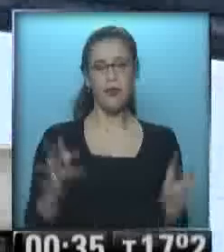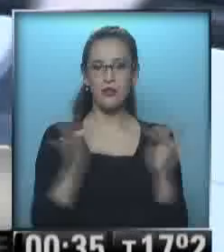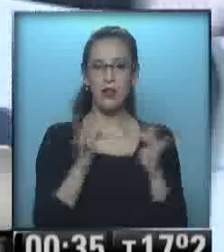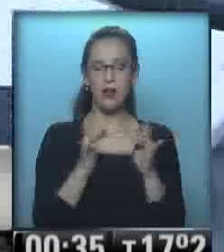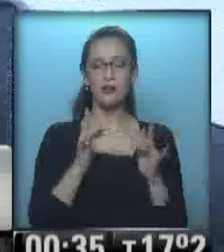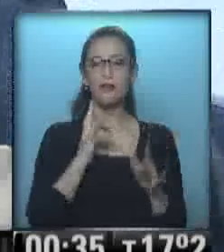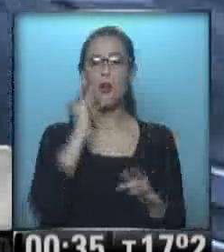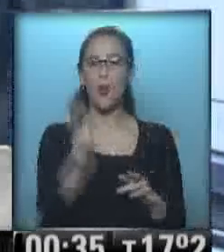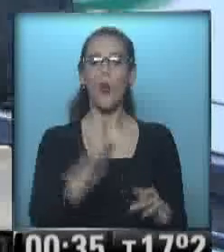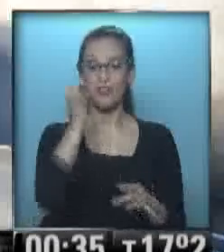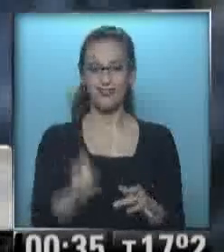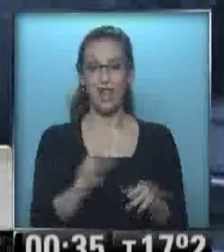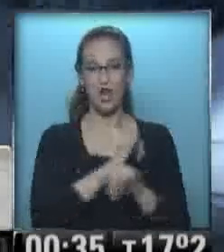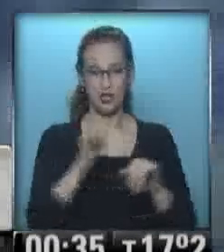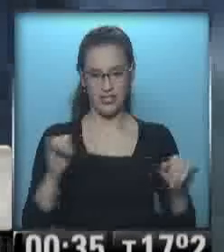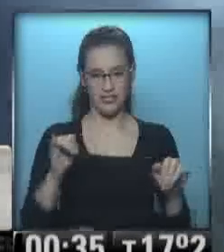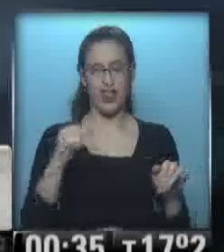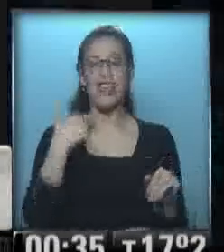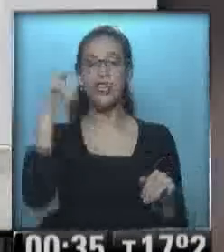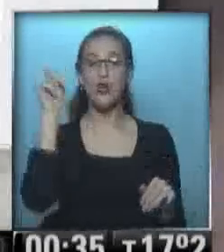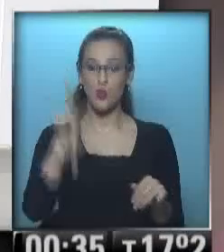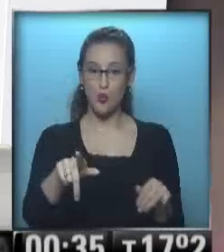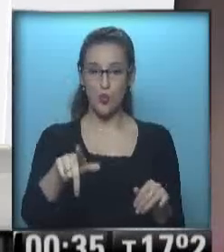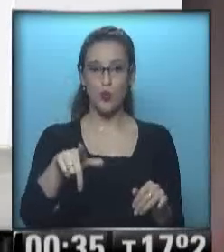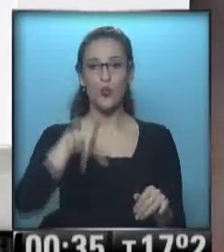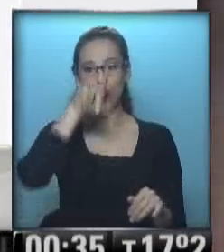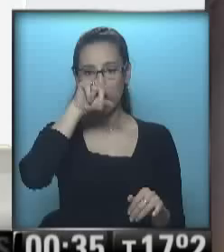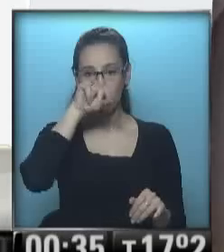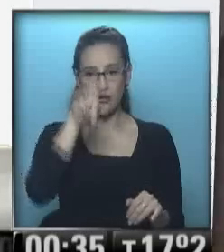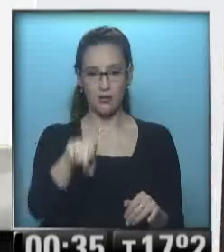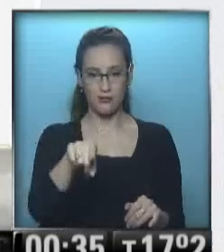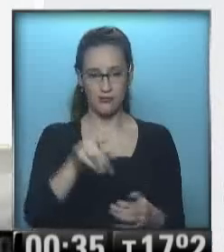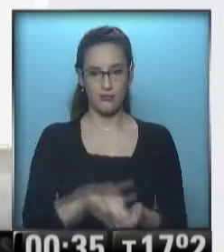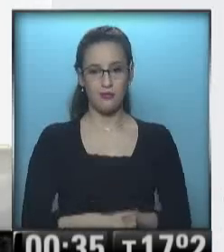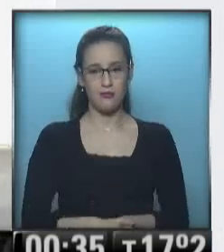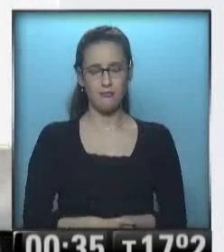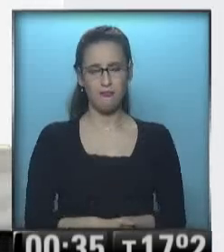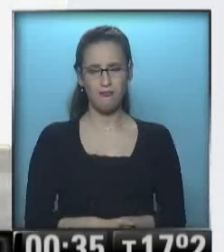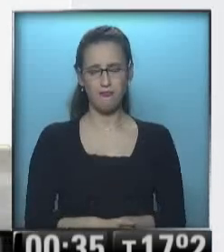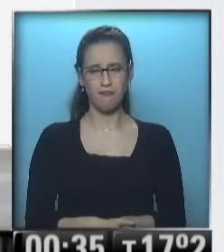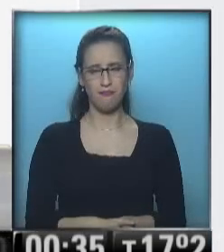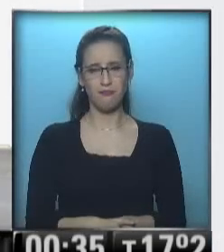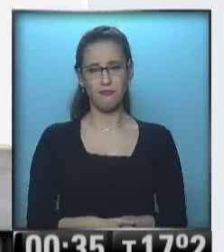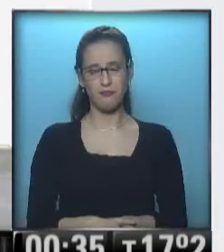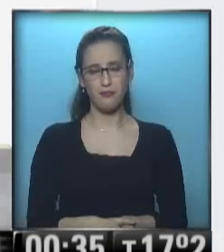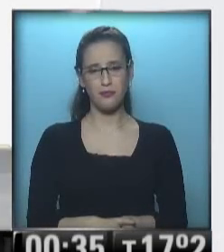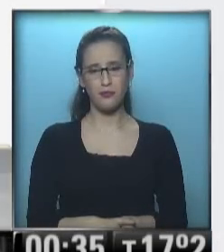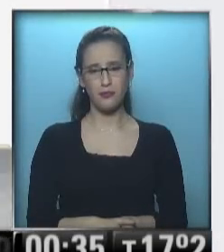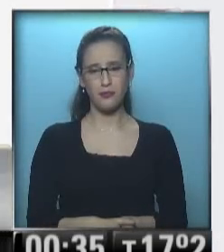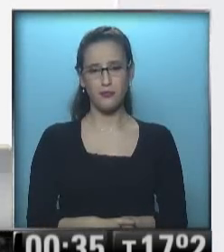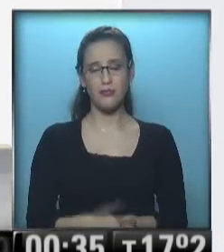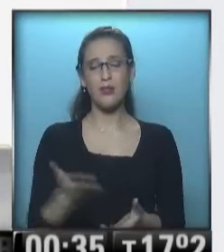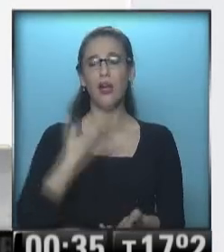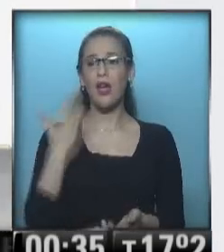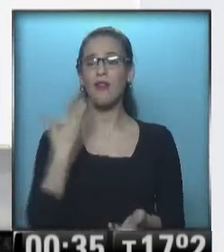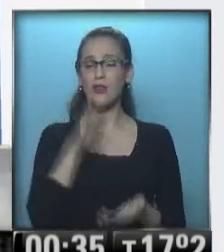hijo Benito Cerati publicó en Twitter: vuelta por el universo, alto, cada vez más alto.